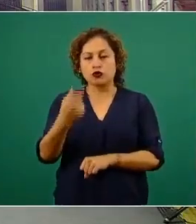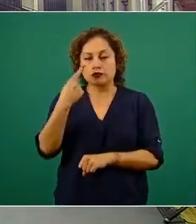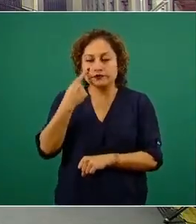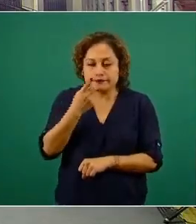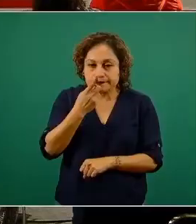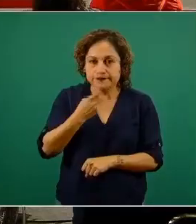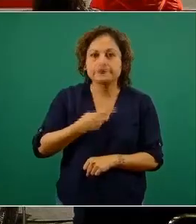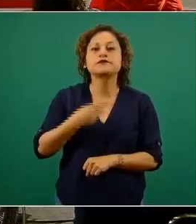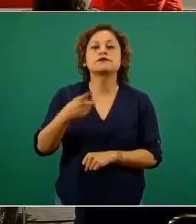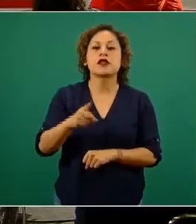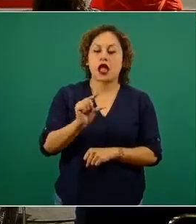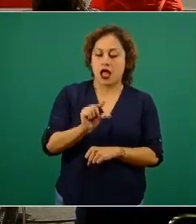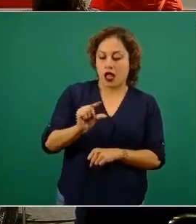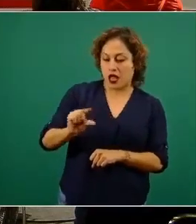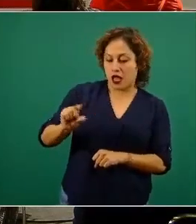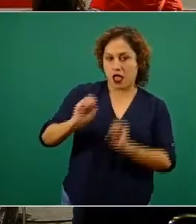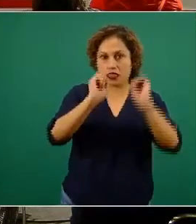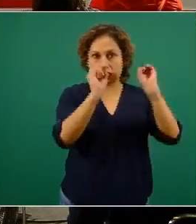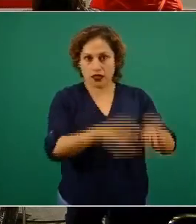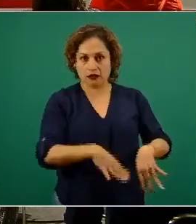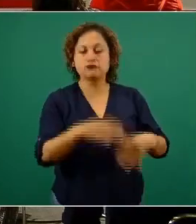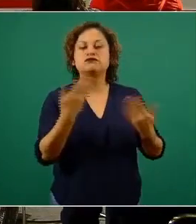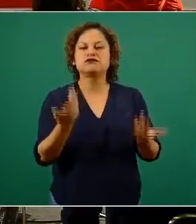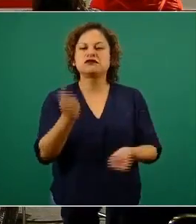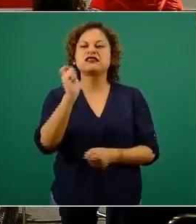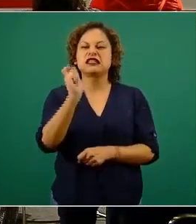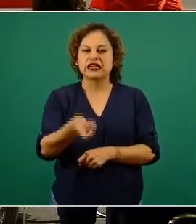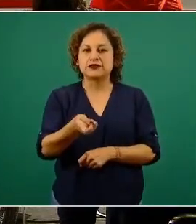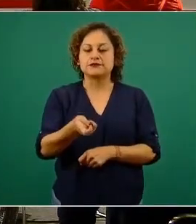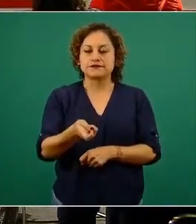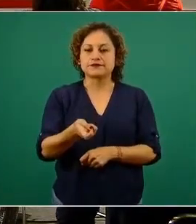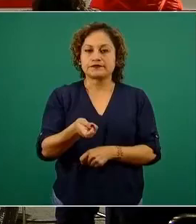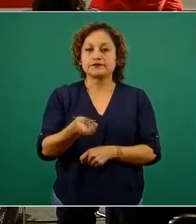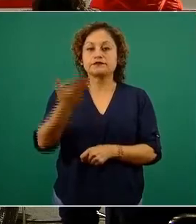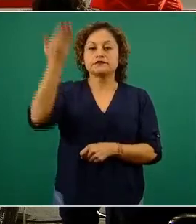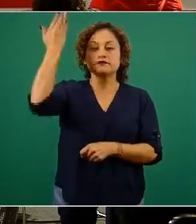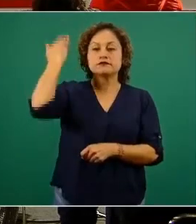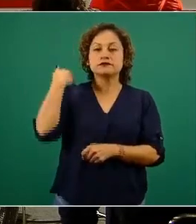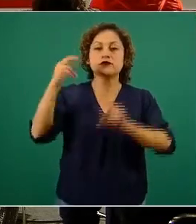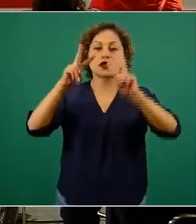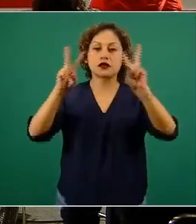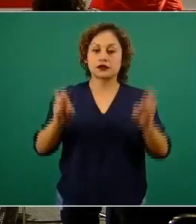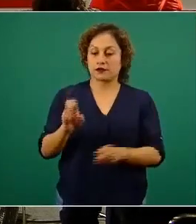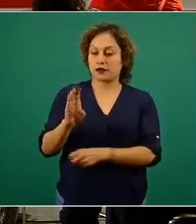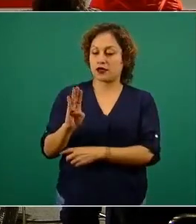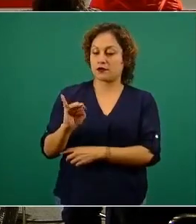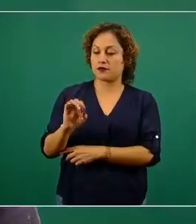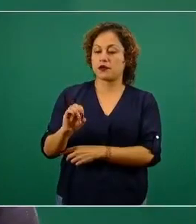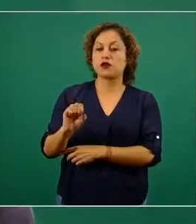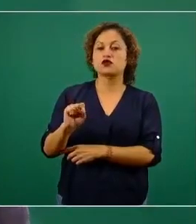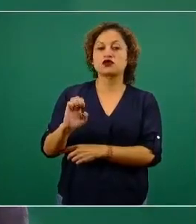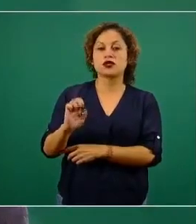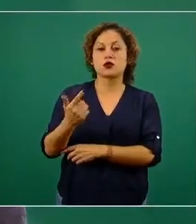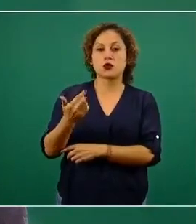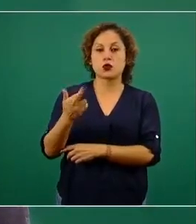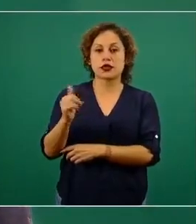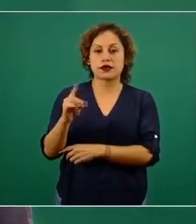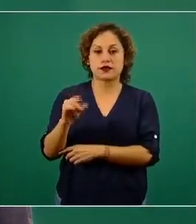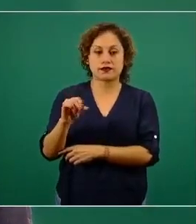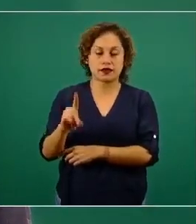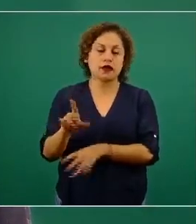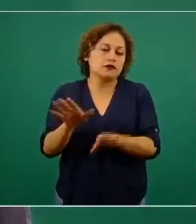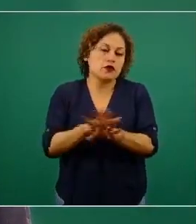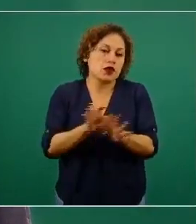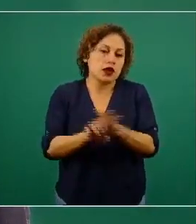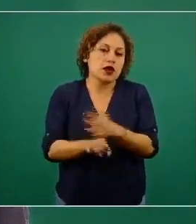envases, en algún momento hace muchos meses se habló del tema de bioseguridad cuando se usan masivamente